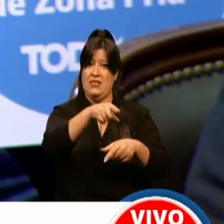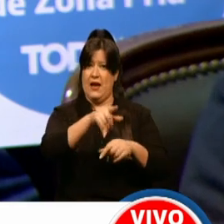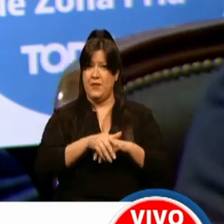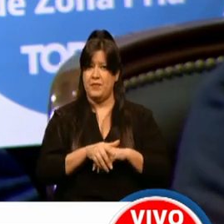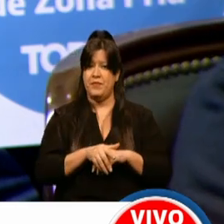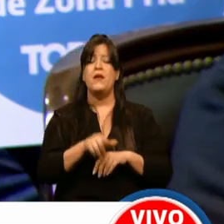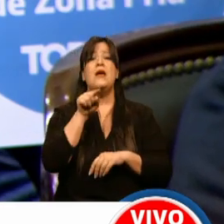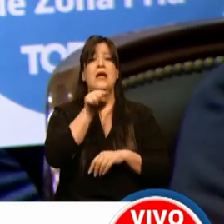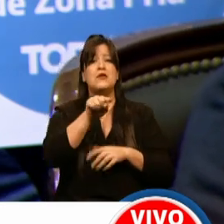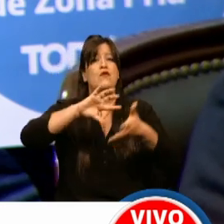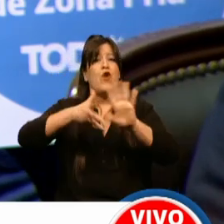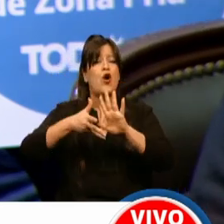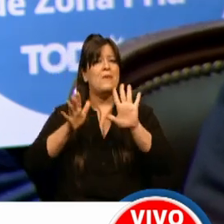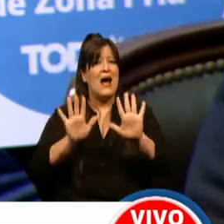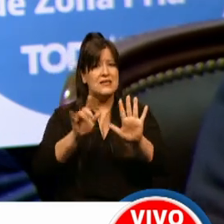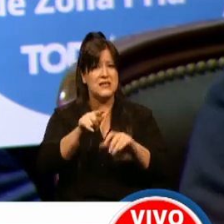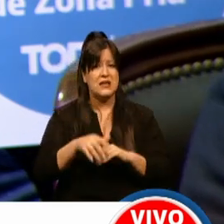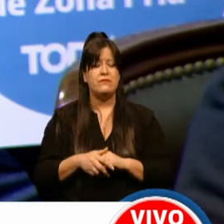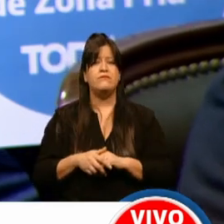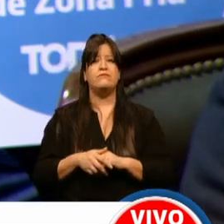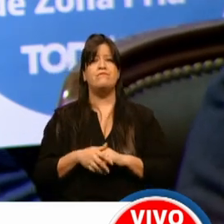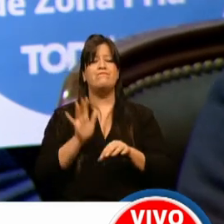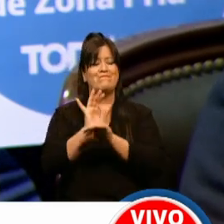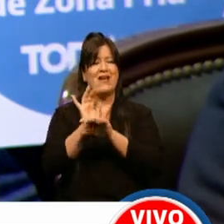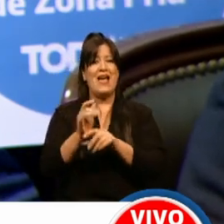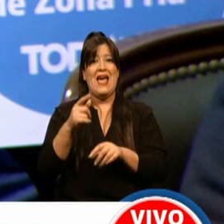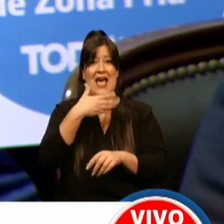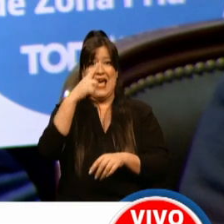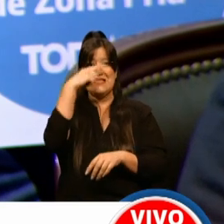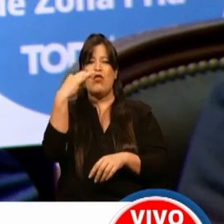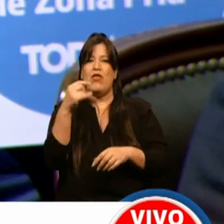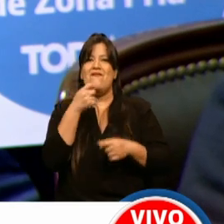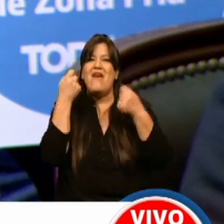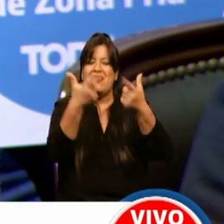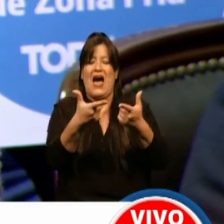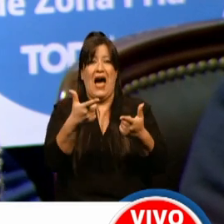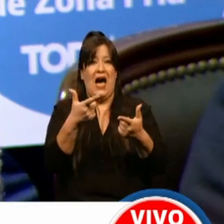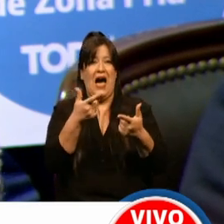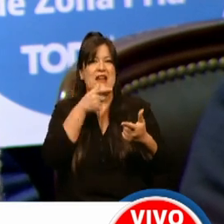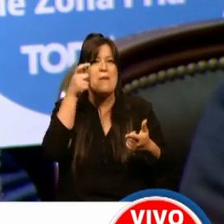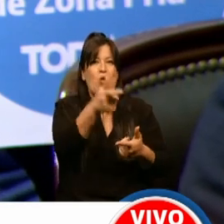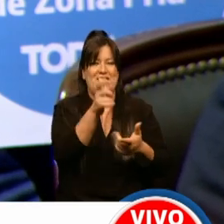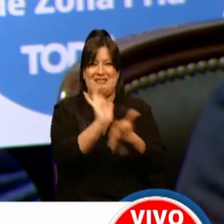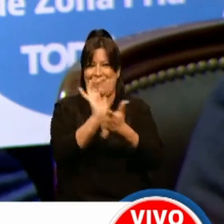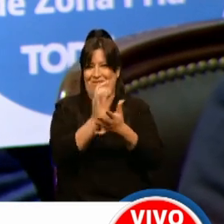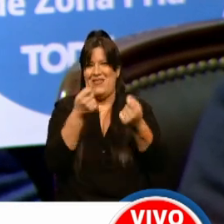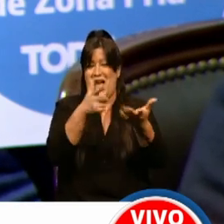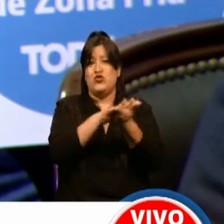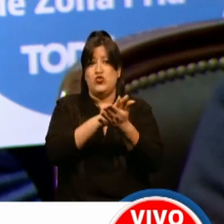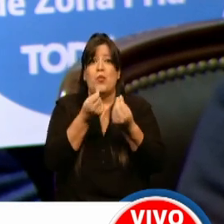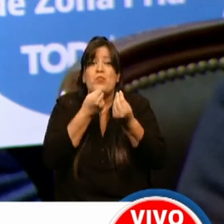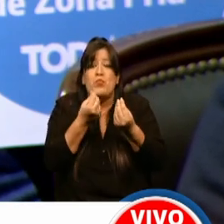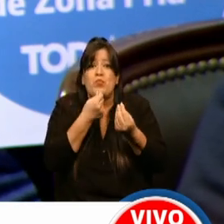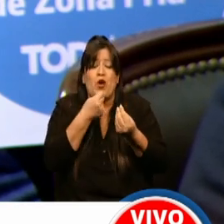una manera y dar respuestas desde el estado aquellas personas que hoy tienen